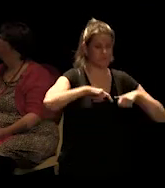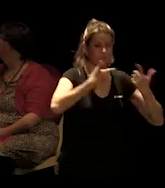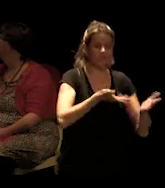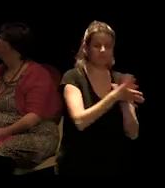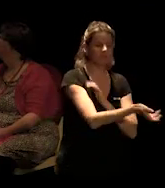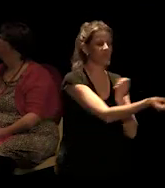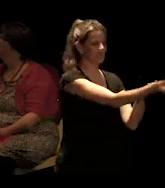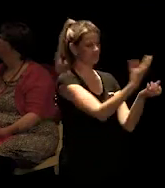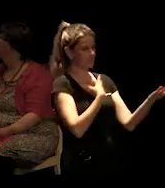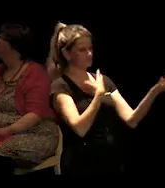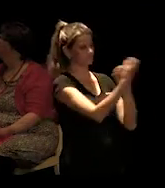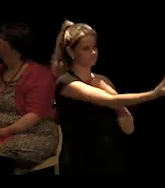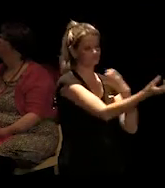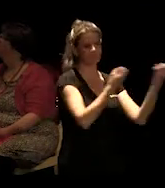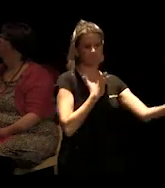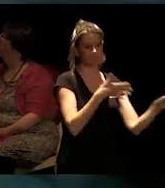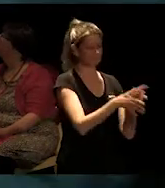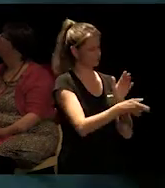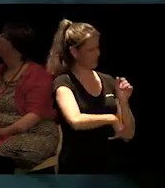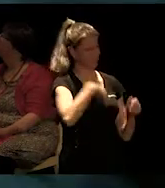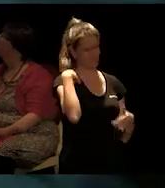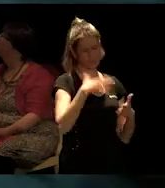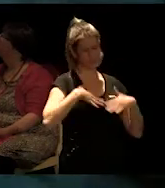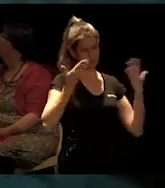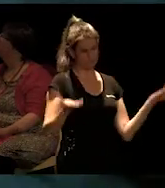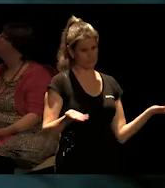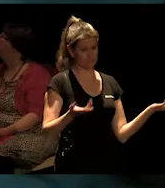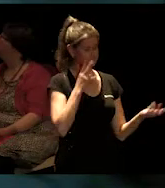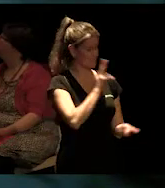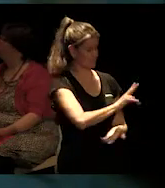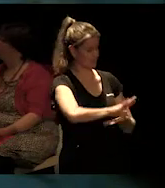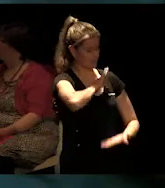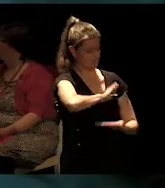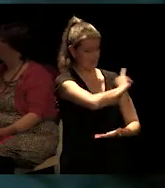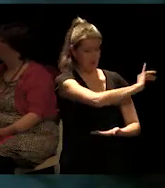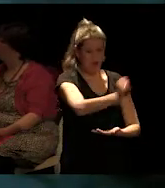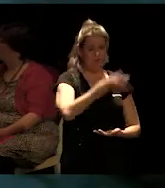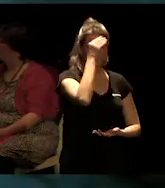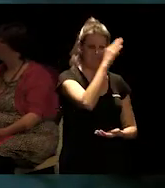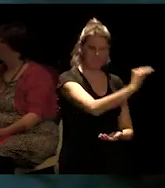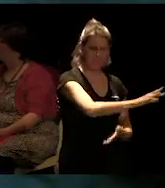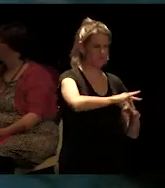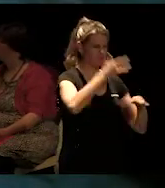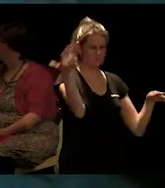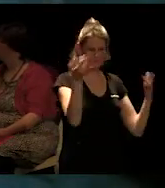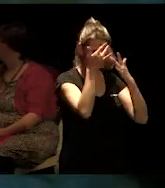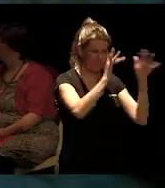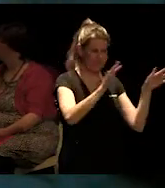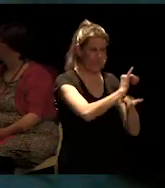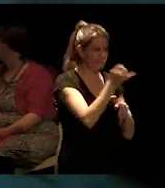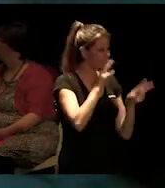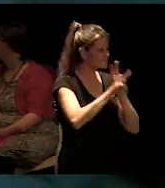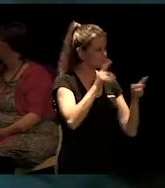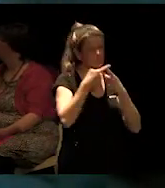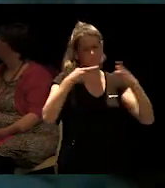da lo que tiene, generalmente te sorprendes. Y te sorprendes que hay una capacidad, un talento, una sensibilidad, una visión distinta